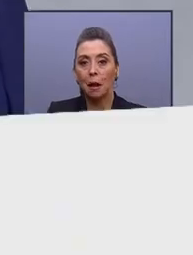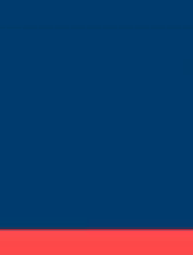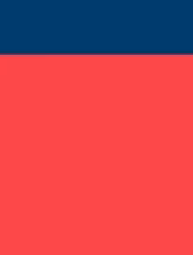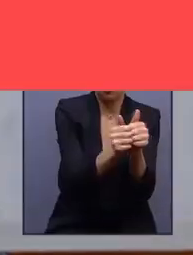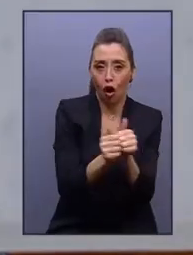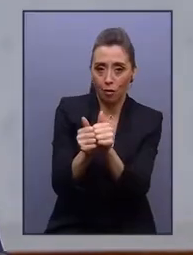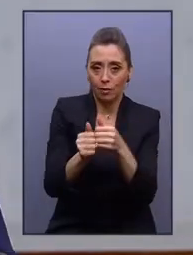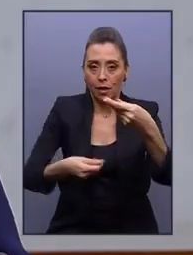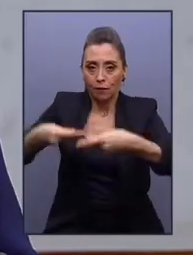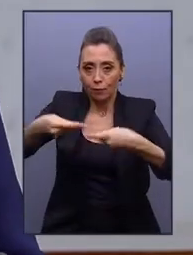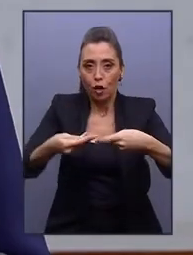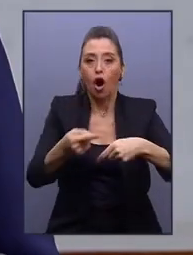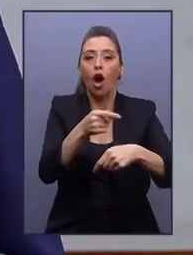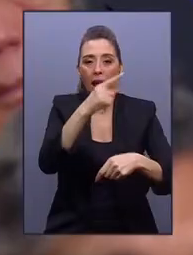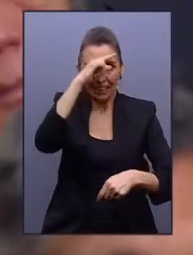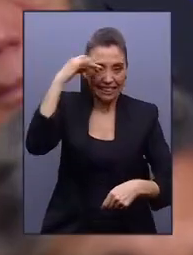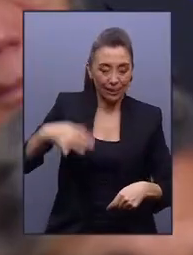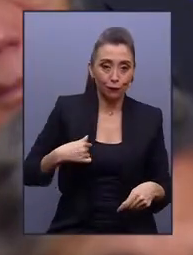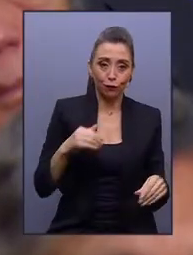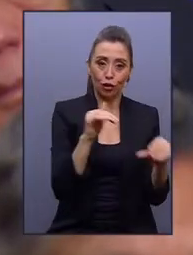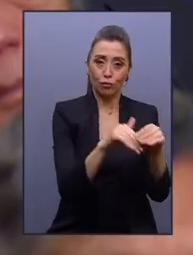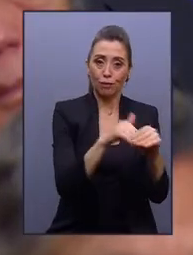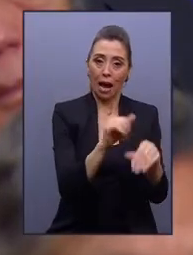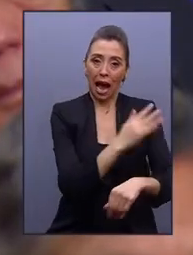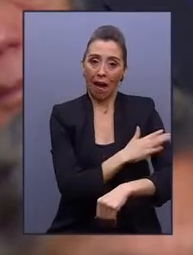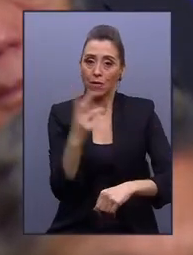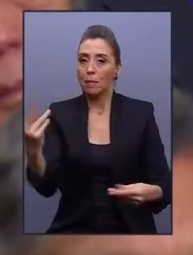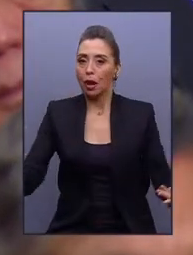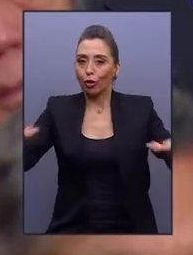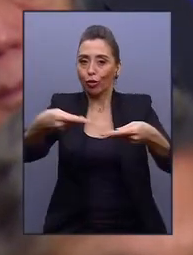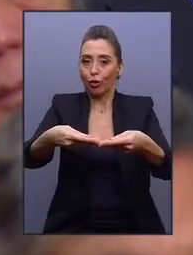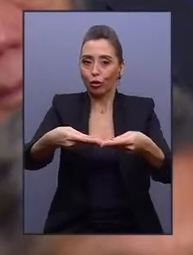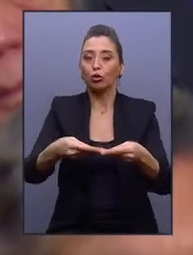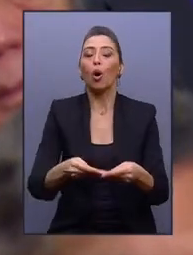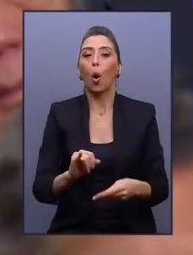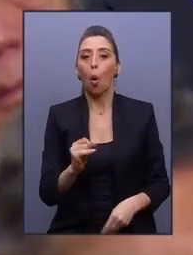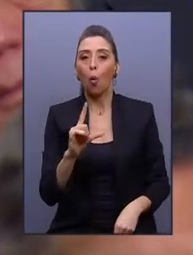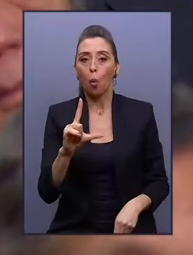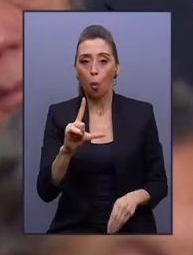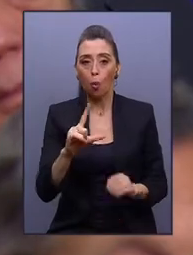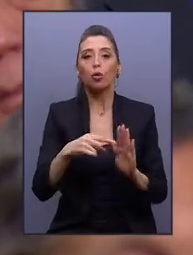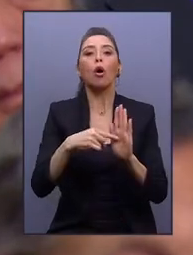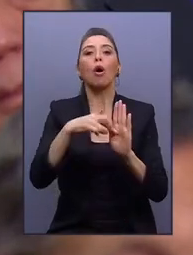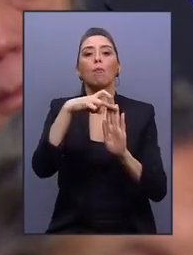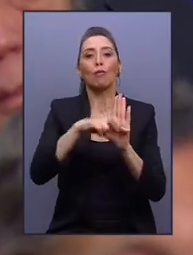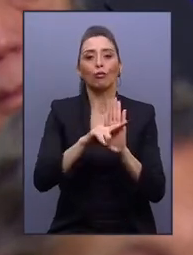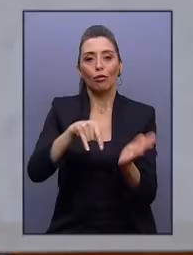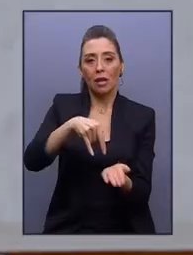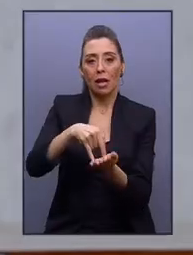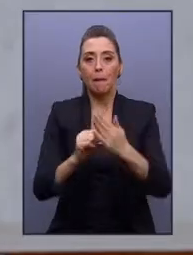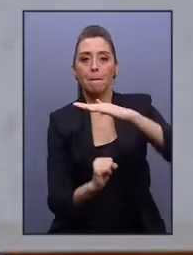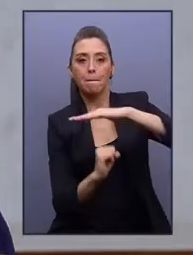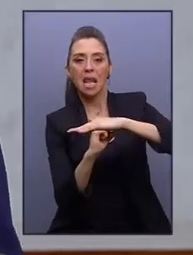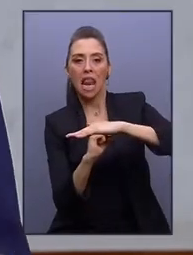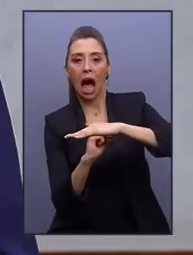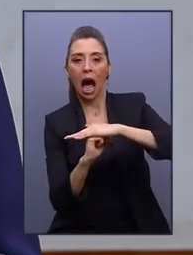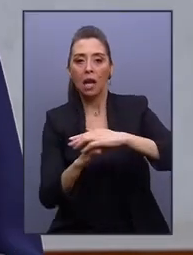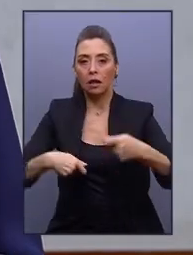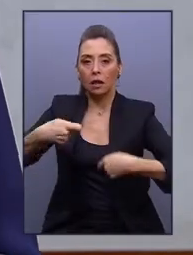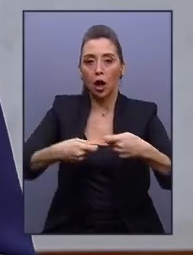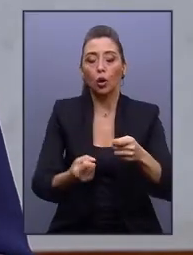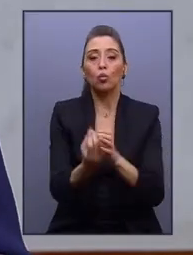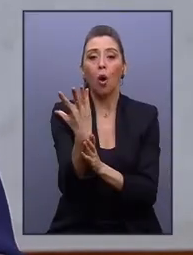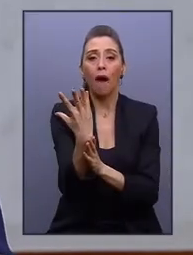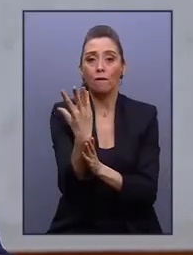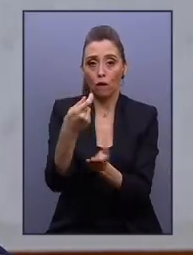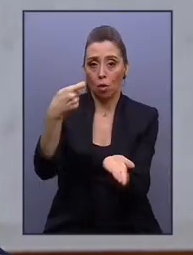anterior. Y en julio enviaremos el proyecto de ley para reforzar el pilar contributivo del sistema. Habrá una nueva cotización